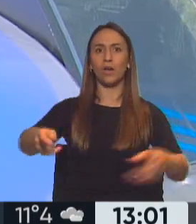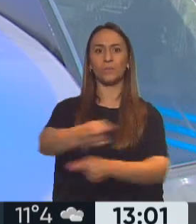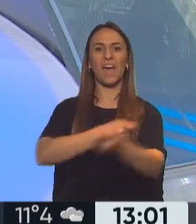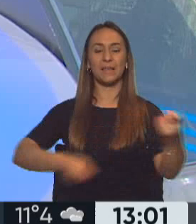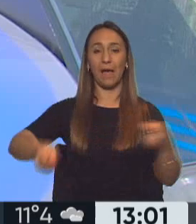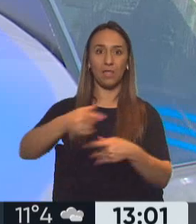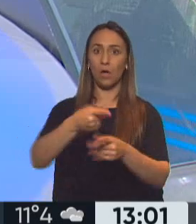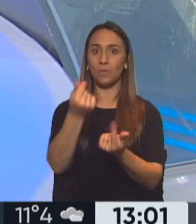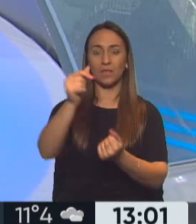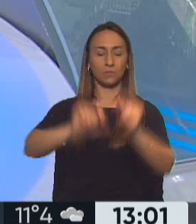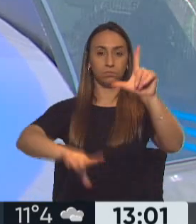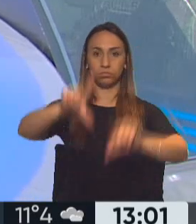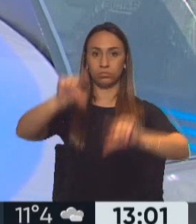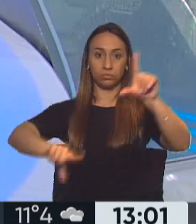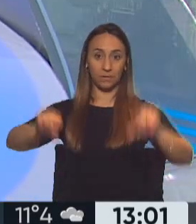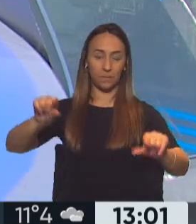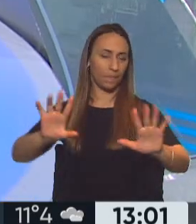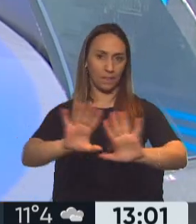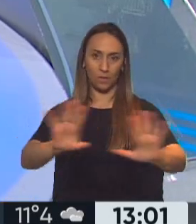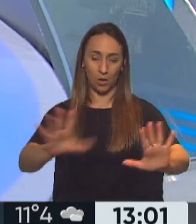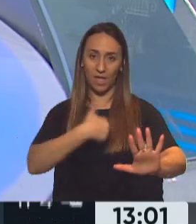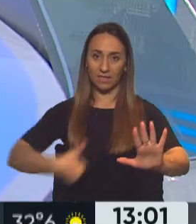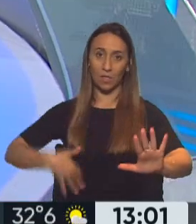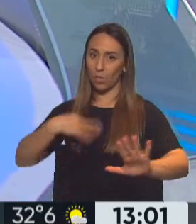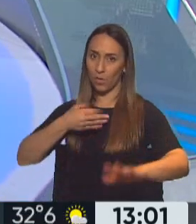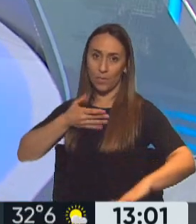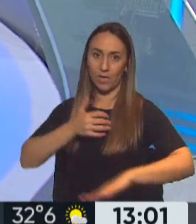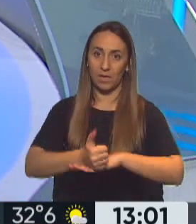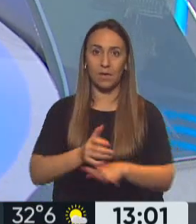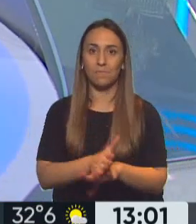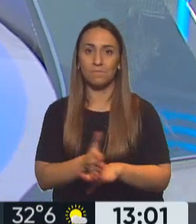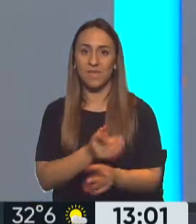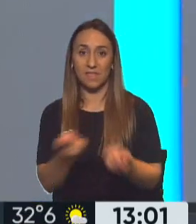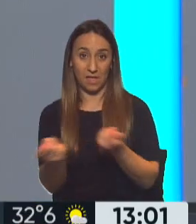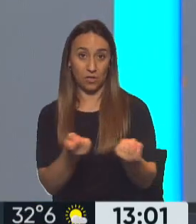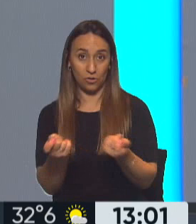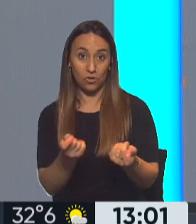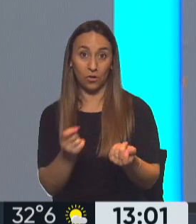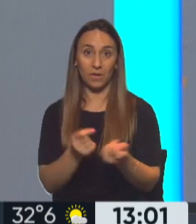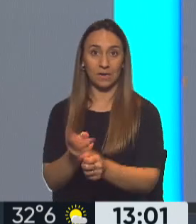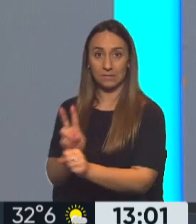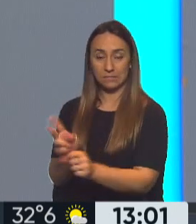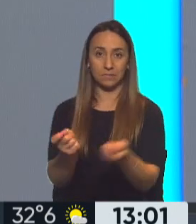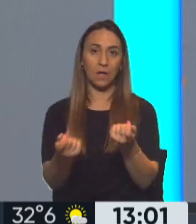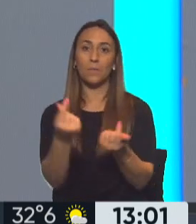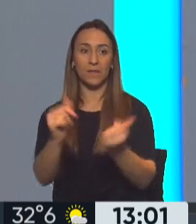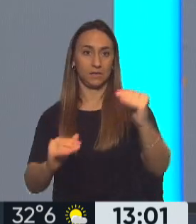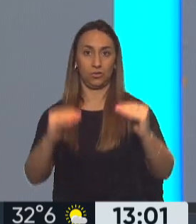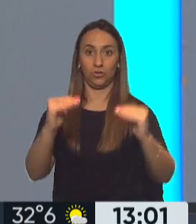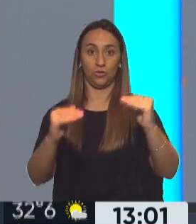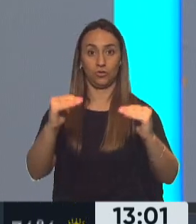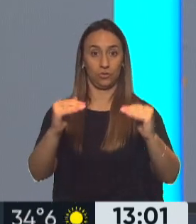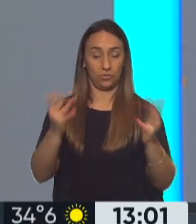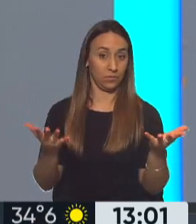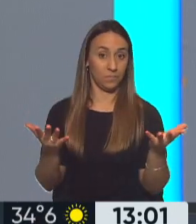esto pueda empezar a darse un proceso de regulación y de que también no se vean perjudicados y perjudicadas, ese que es